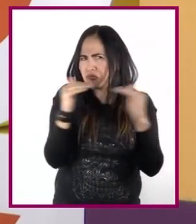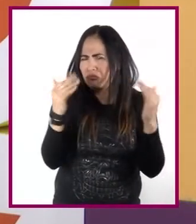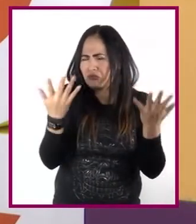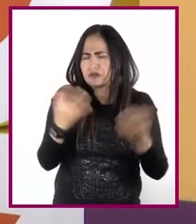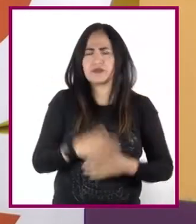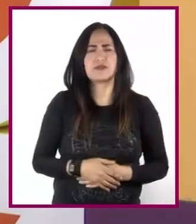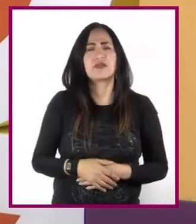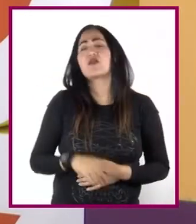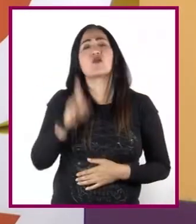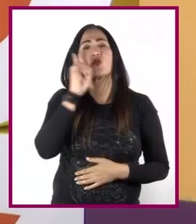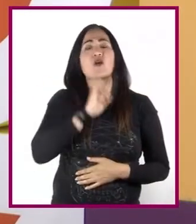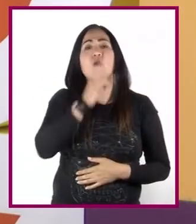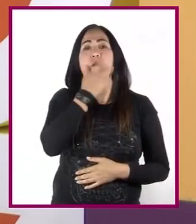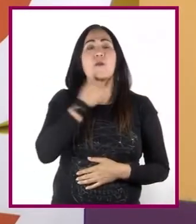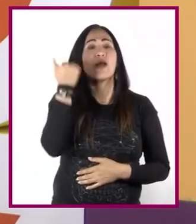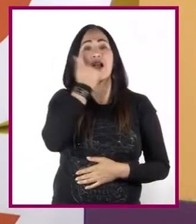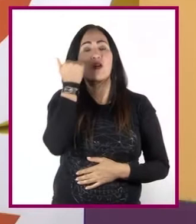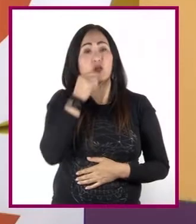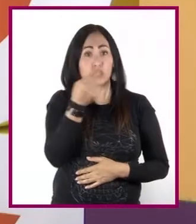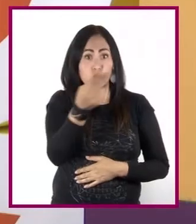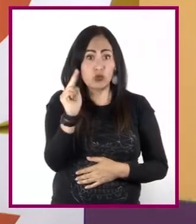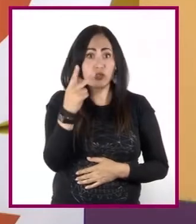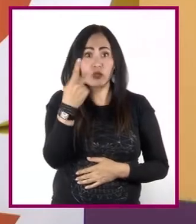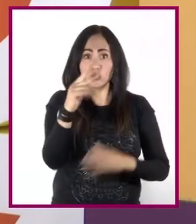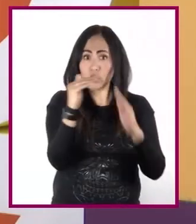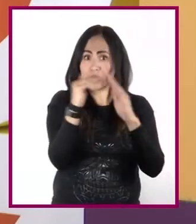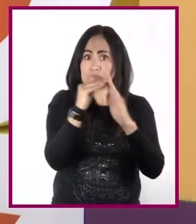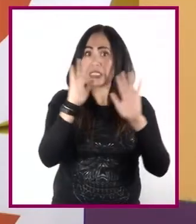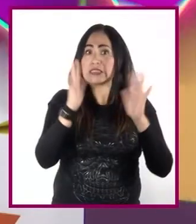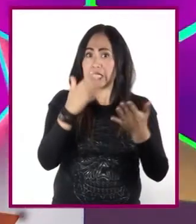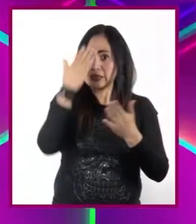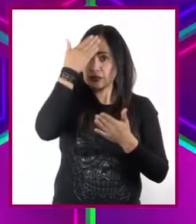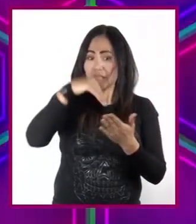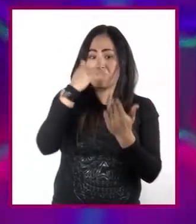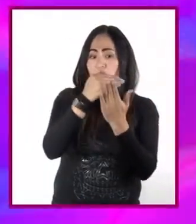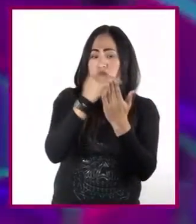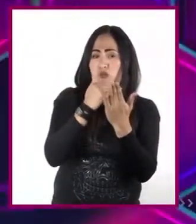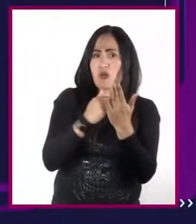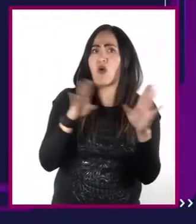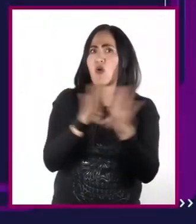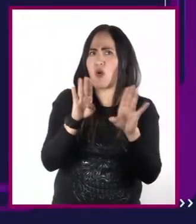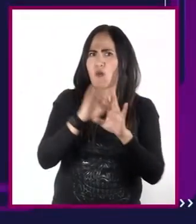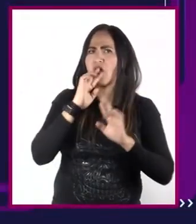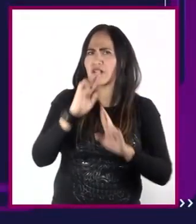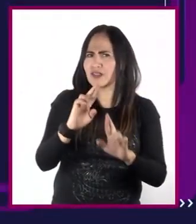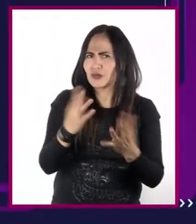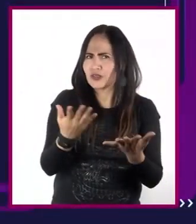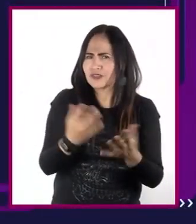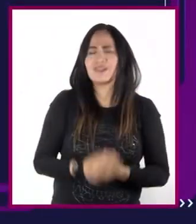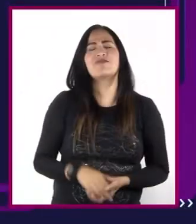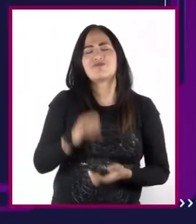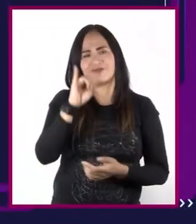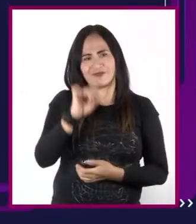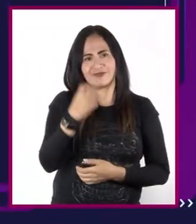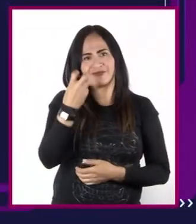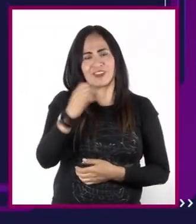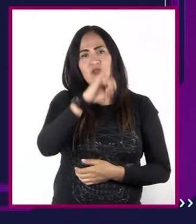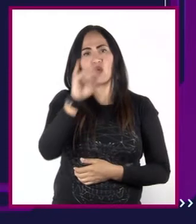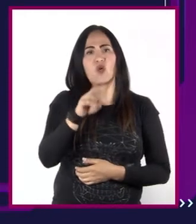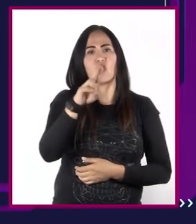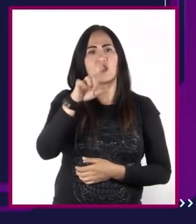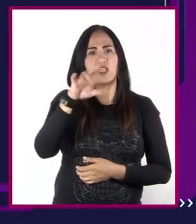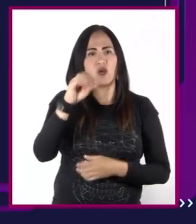Alumnas y alumnos, ¿ustedes en casa ya saben cómo darle solución a esta situación? ¡Excelente! Julio debe obtener la